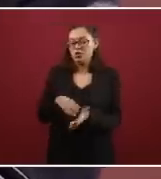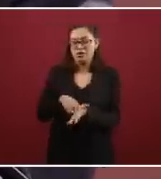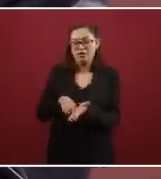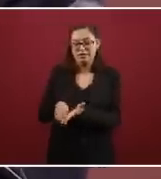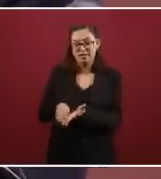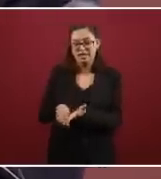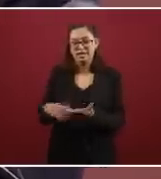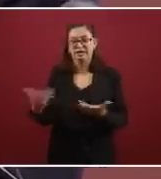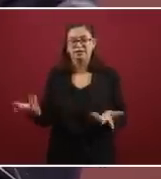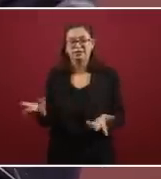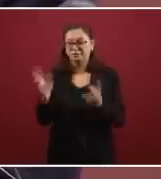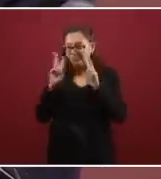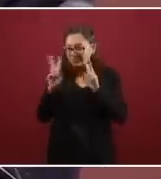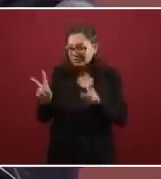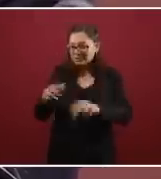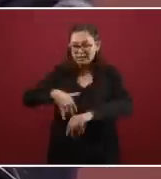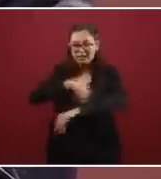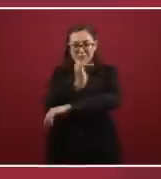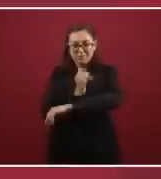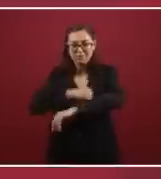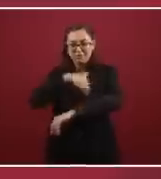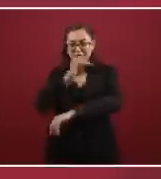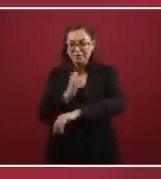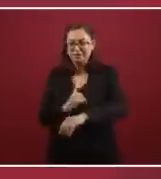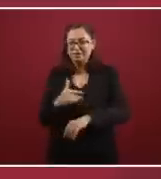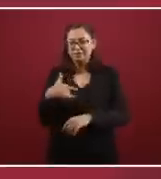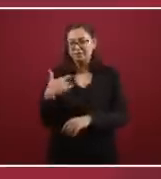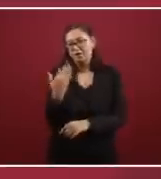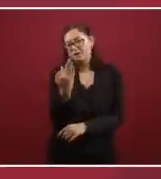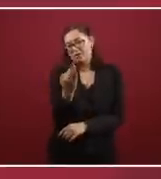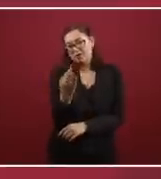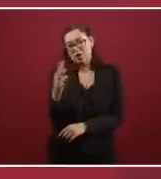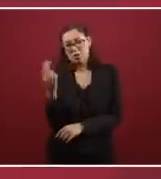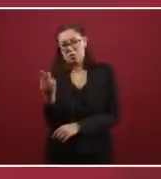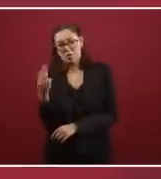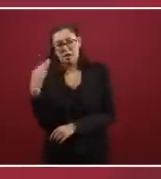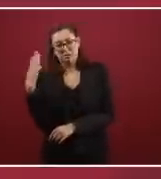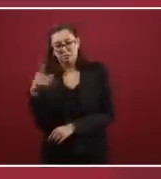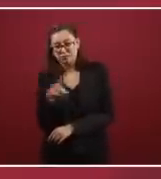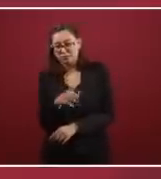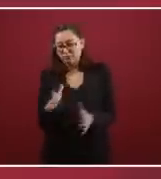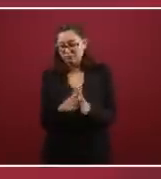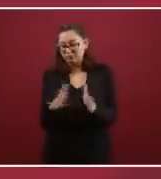las ballenas para febrero, marzo,